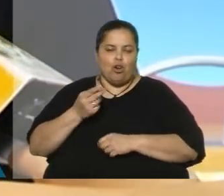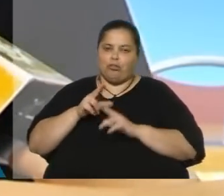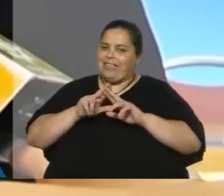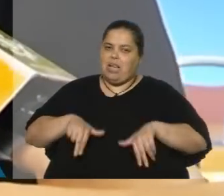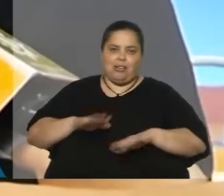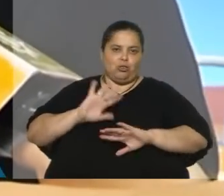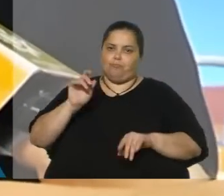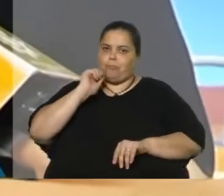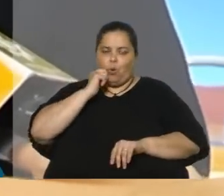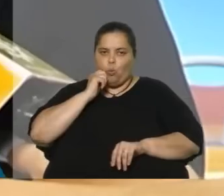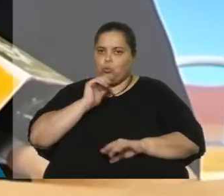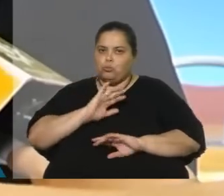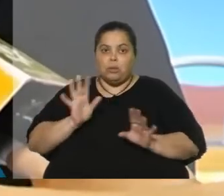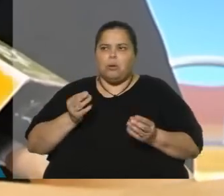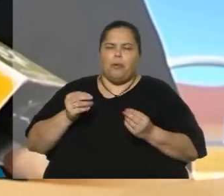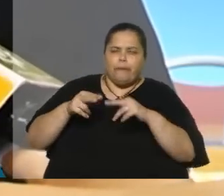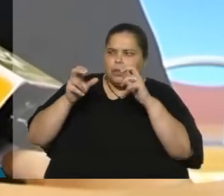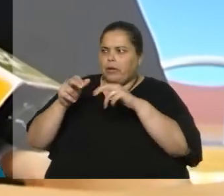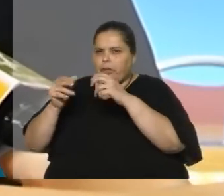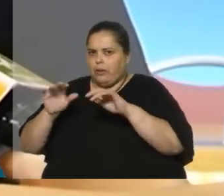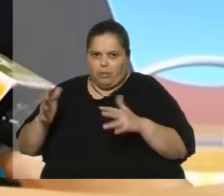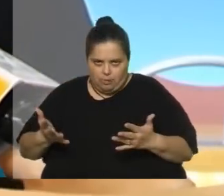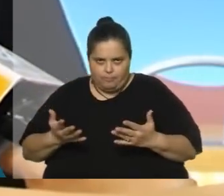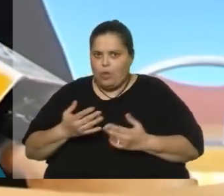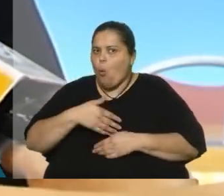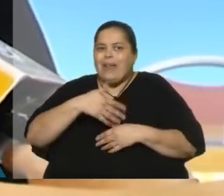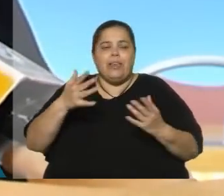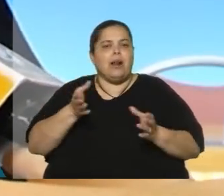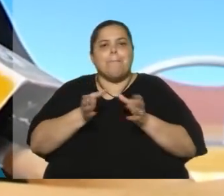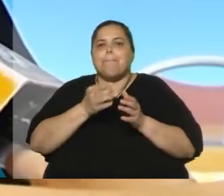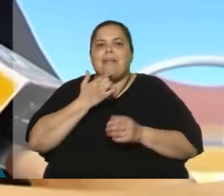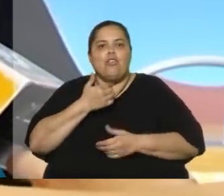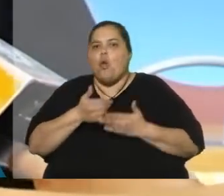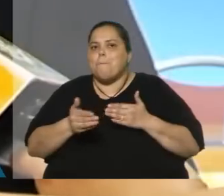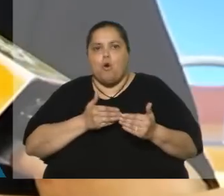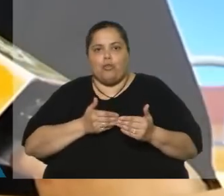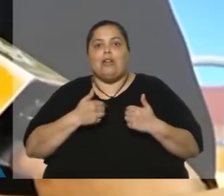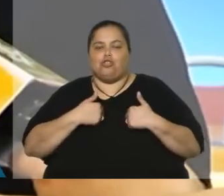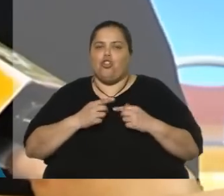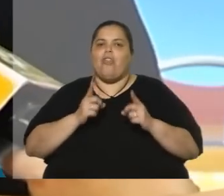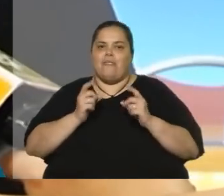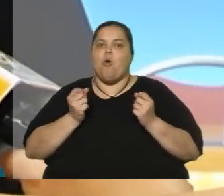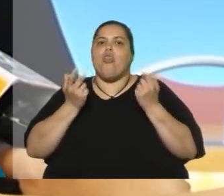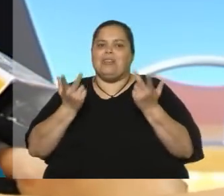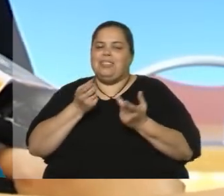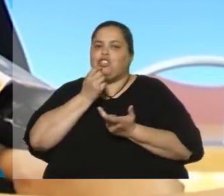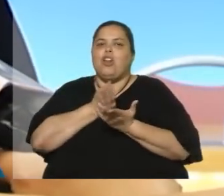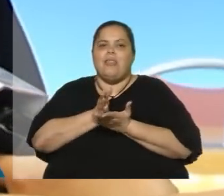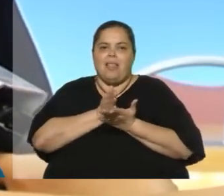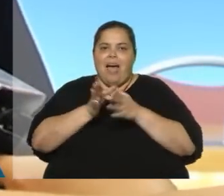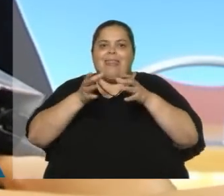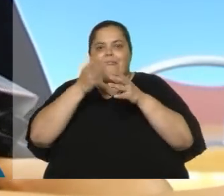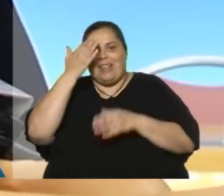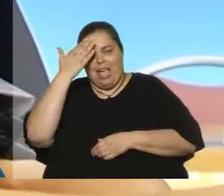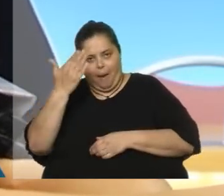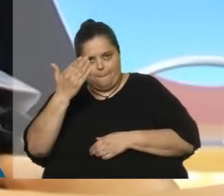que se quieren investigar, sean del partido que sea. Yo creo que debemos manifestar nuestra solidaridad con el Frente Amplio como partido y con los